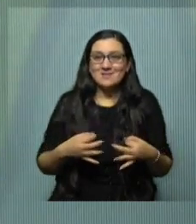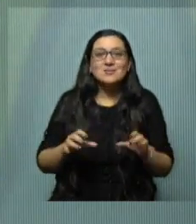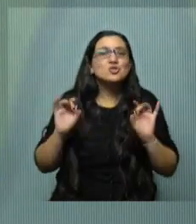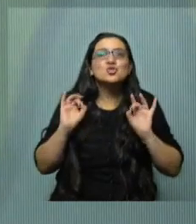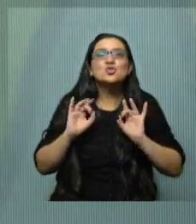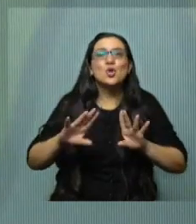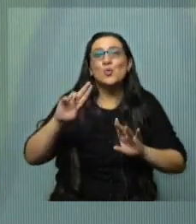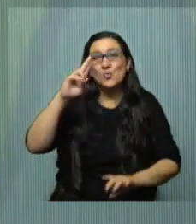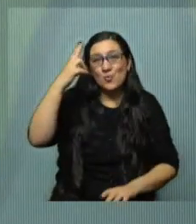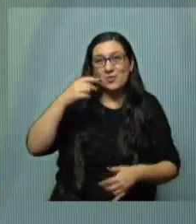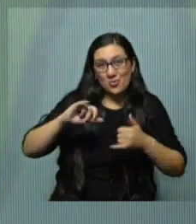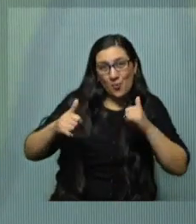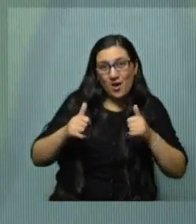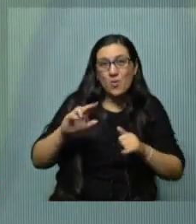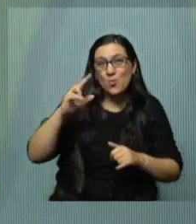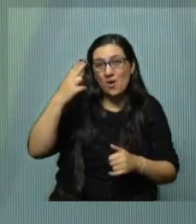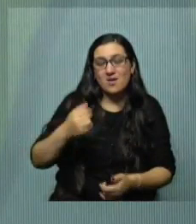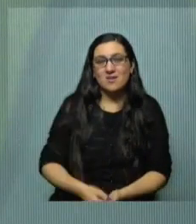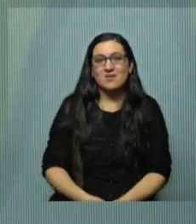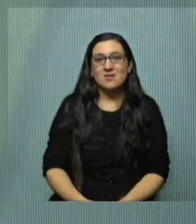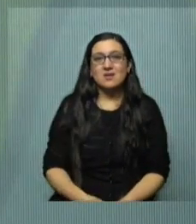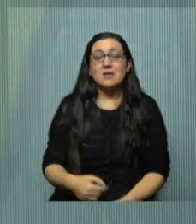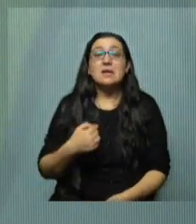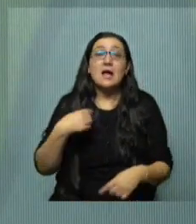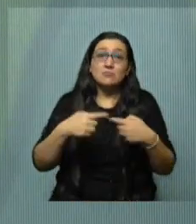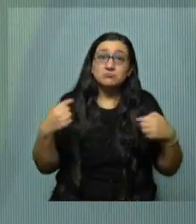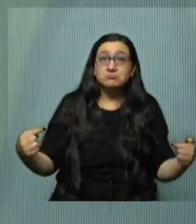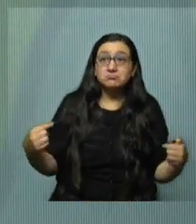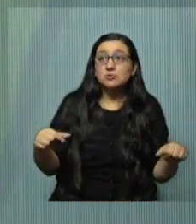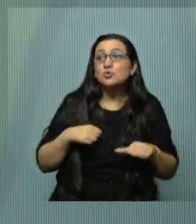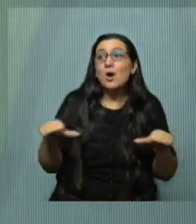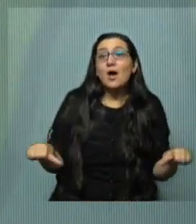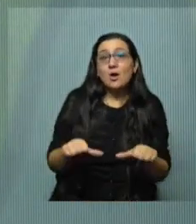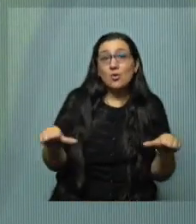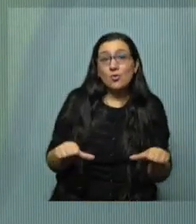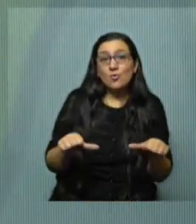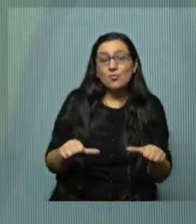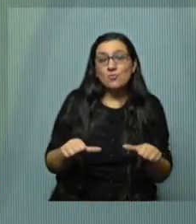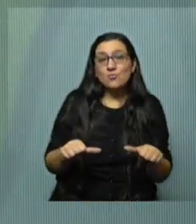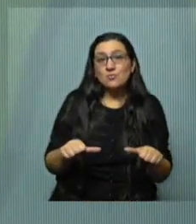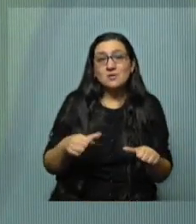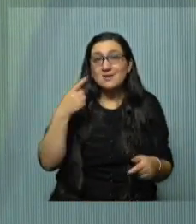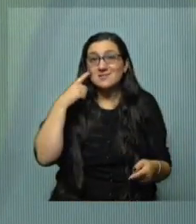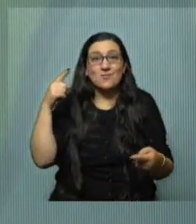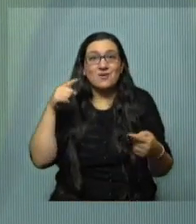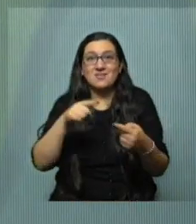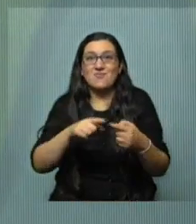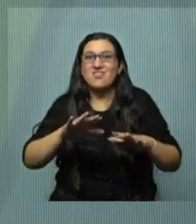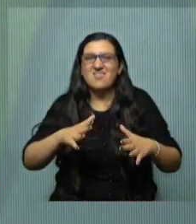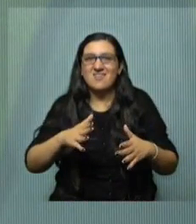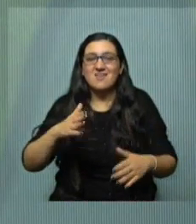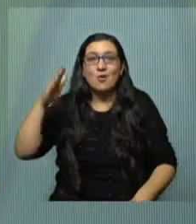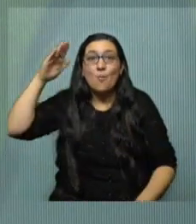selección. Entonces, creo que bueno, las cosas que hago y que he venido haciendo tienen ese fin último de homenajear,